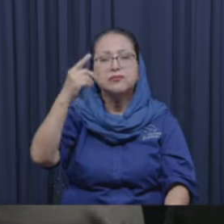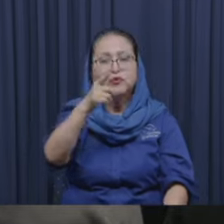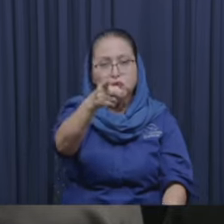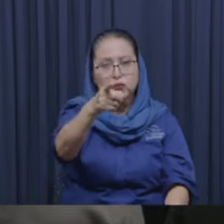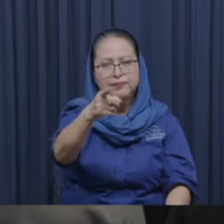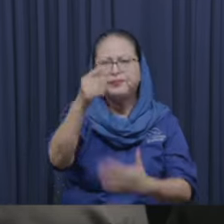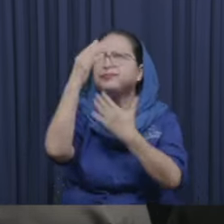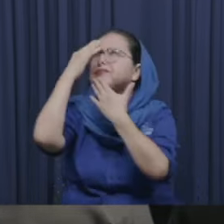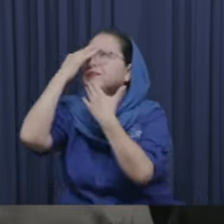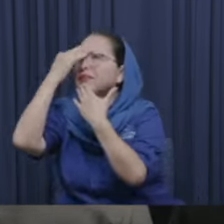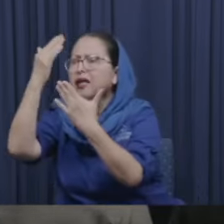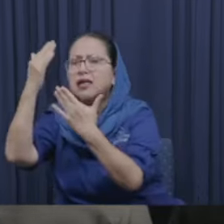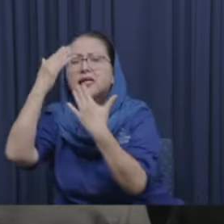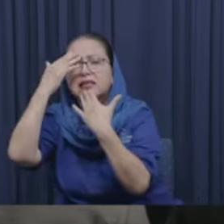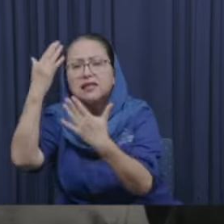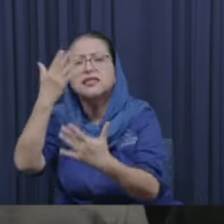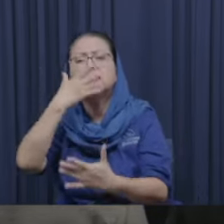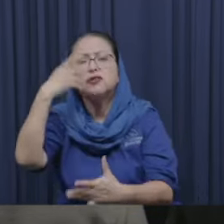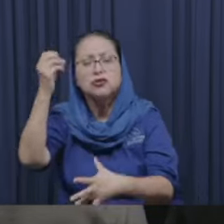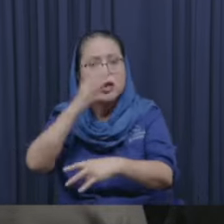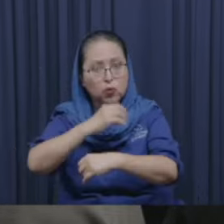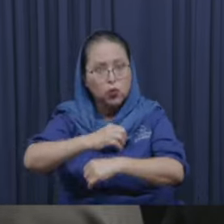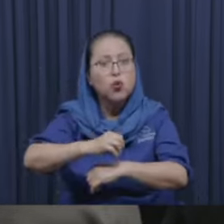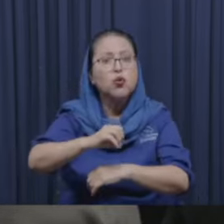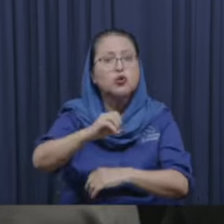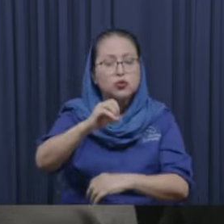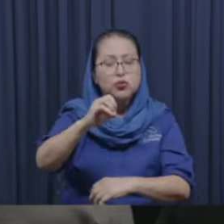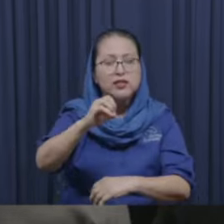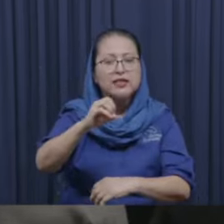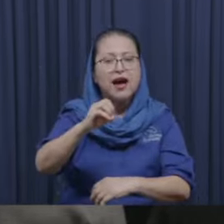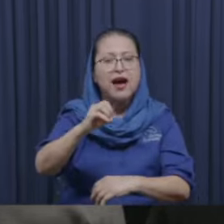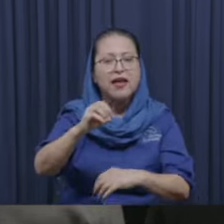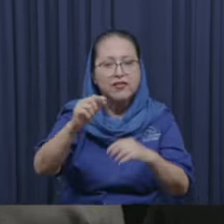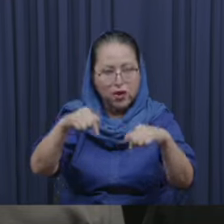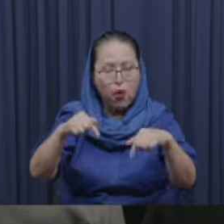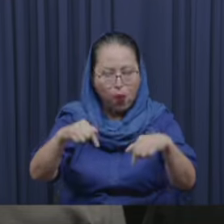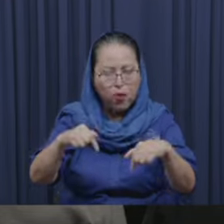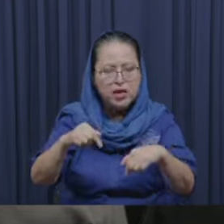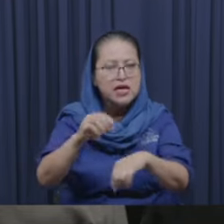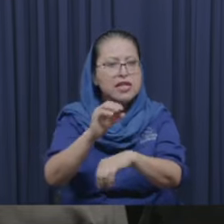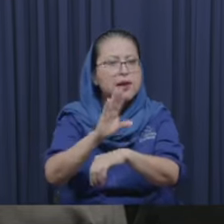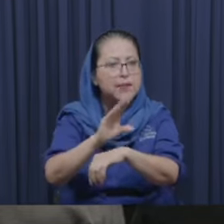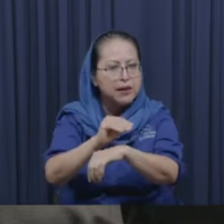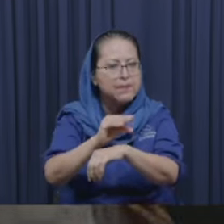Dale gracias por esa herramienta tan